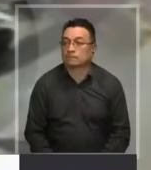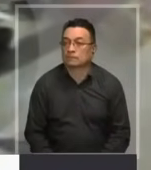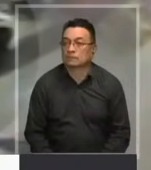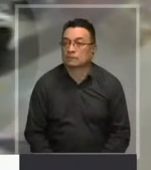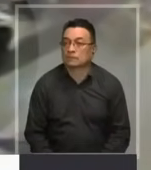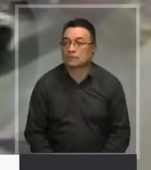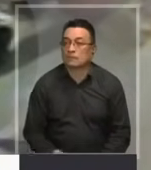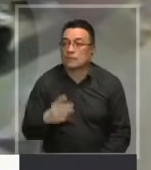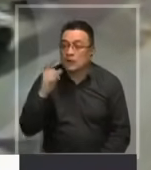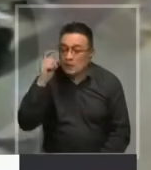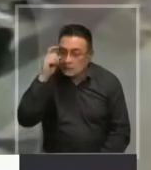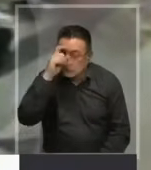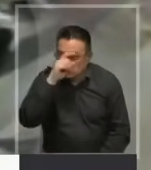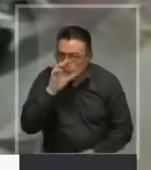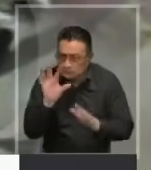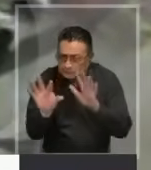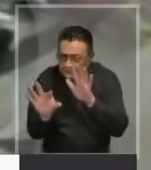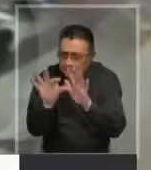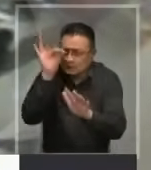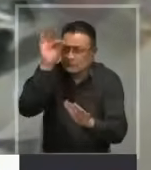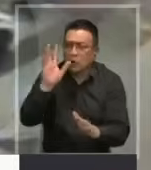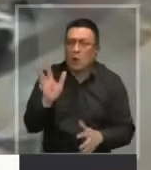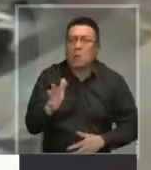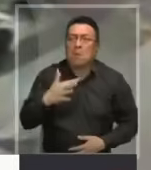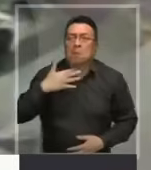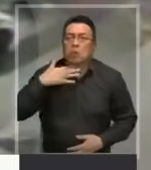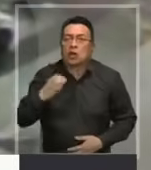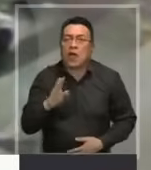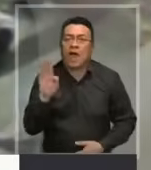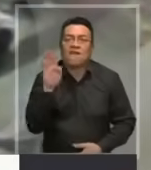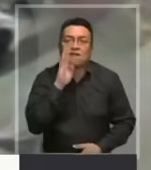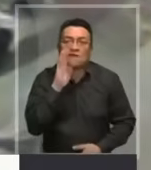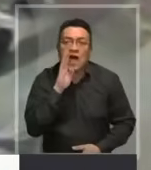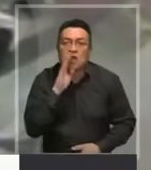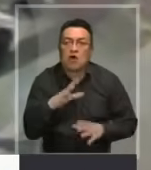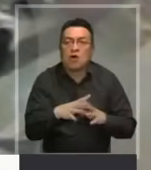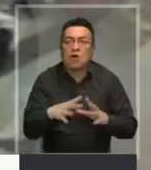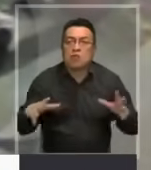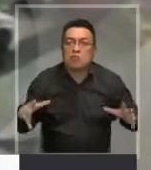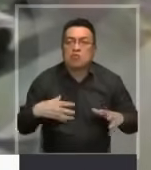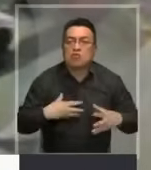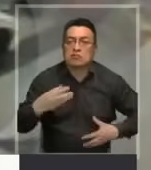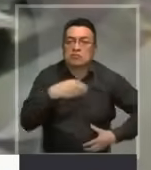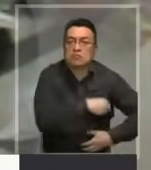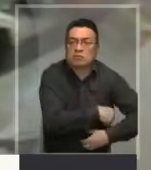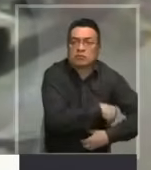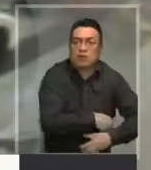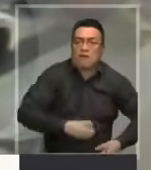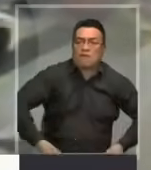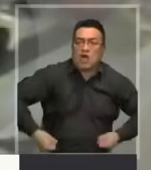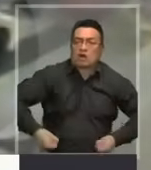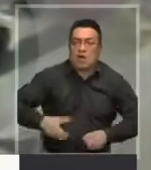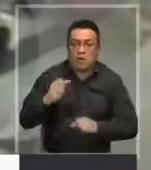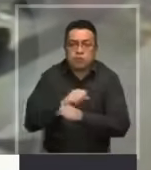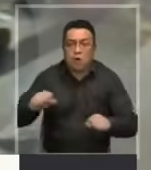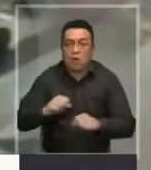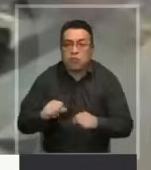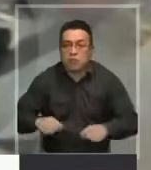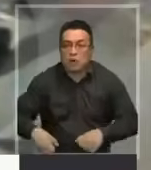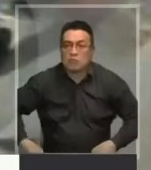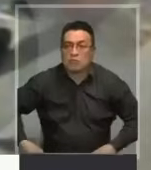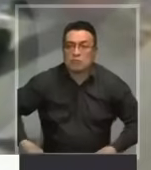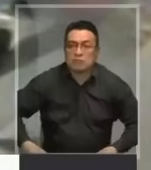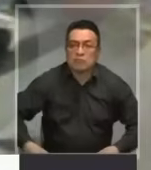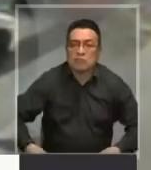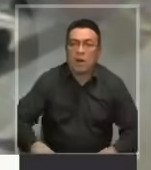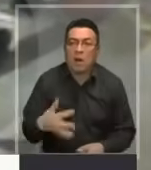Cuesta encontrar el concepto para entender por qué sale del baño con una decena de artefactos explosivos en la bolsa. Pero más difícil es pensar